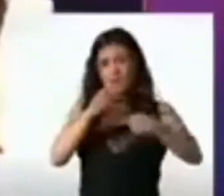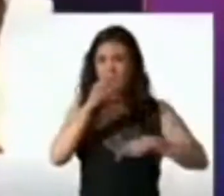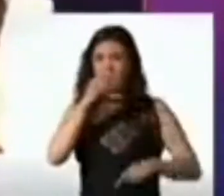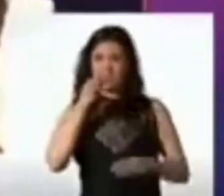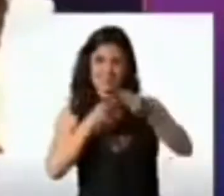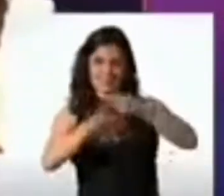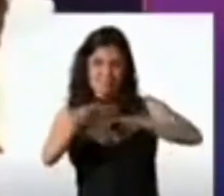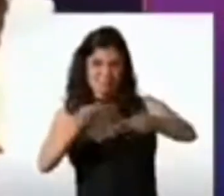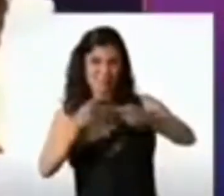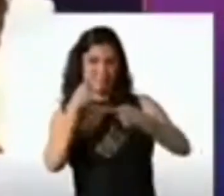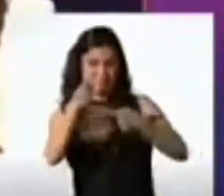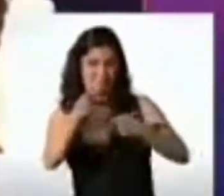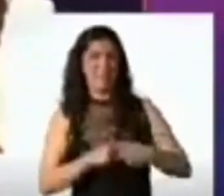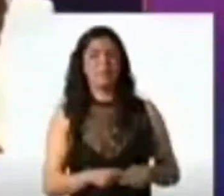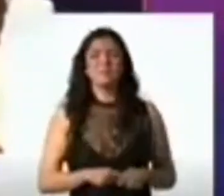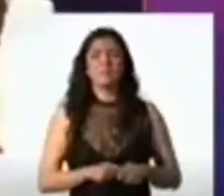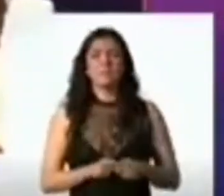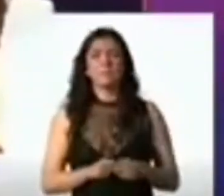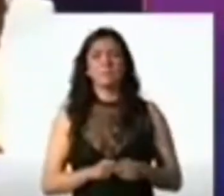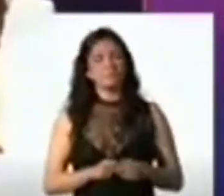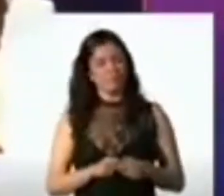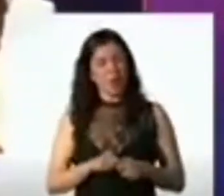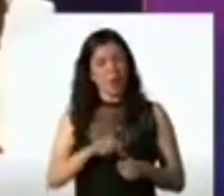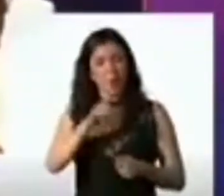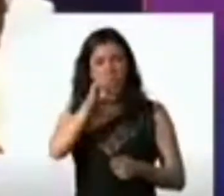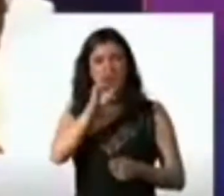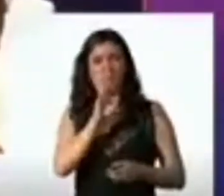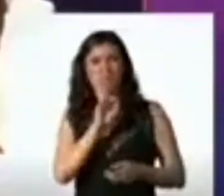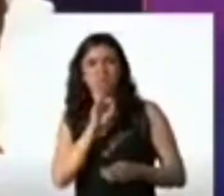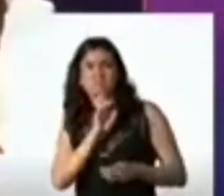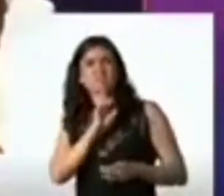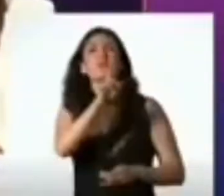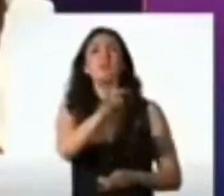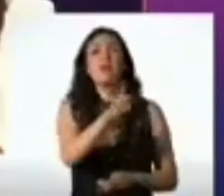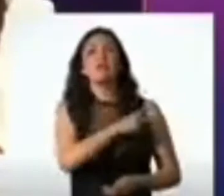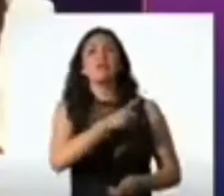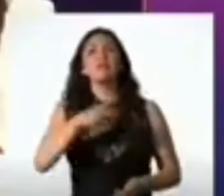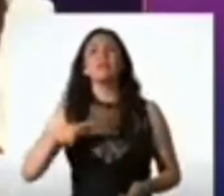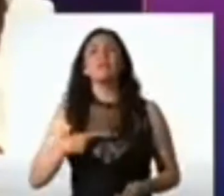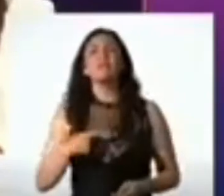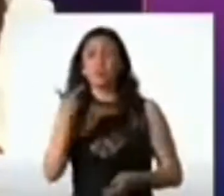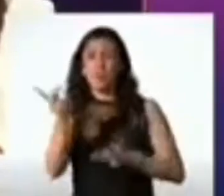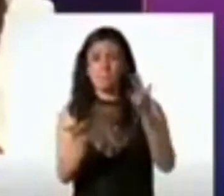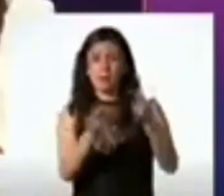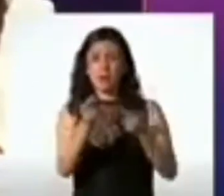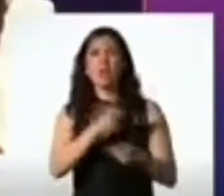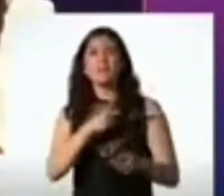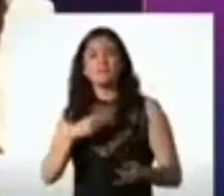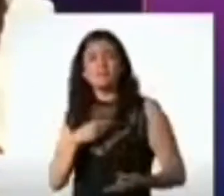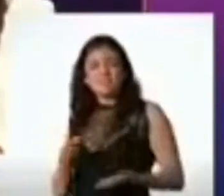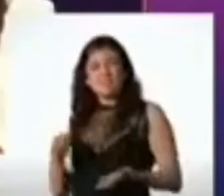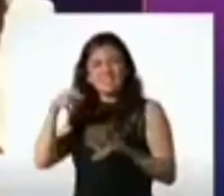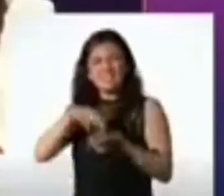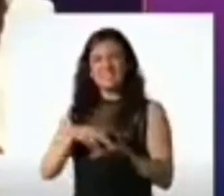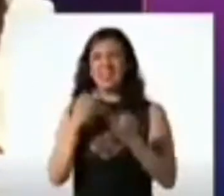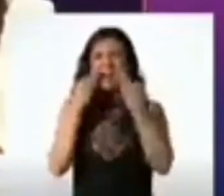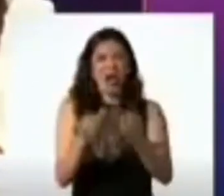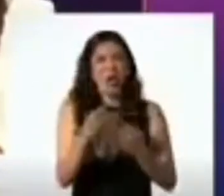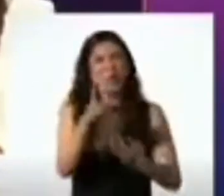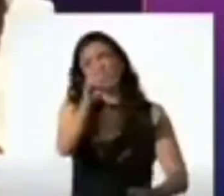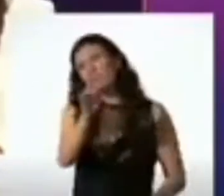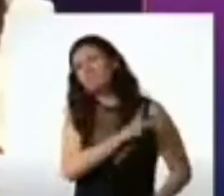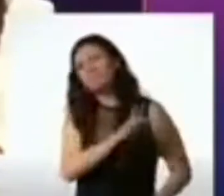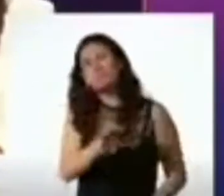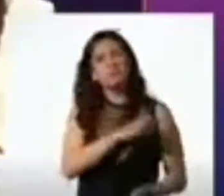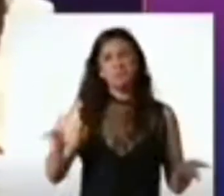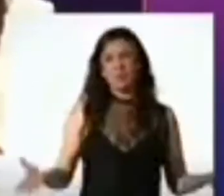Te explico, Teresa. Una réplica es una pregunta. Tienes que debatir, tienes que dar la cara. No tiembles de miedo. Mira,